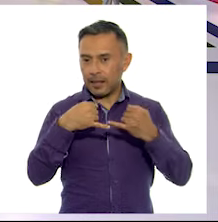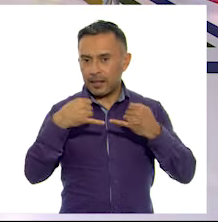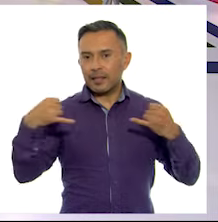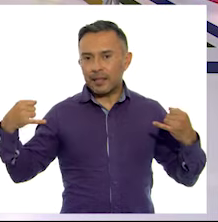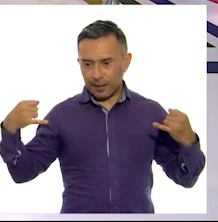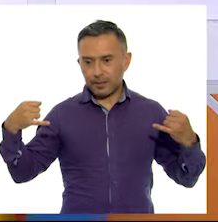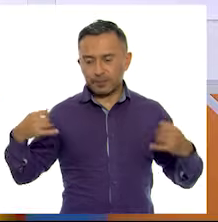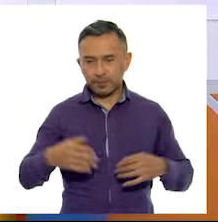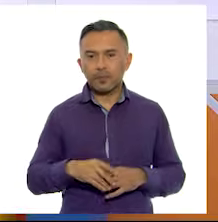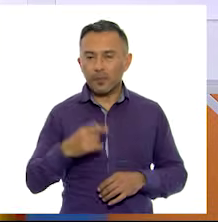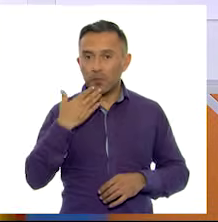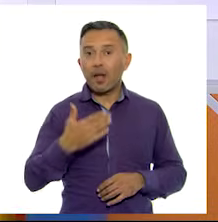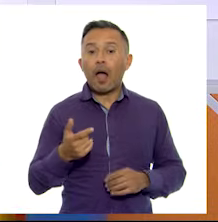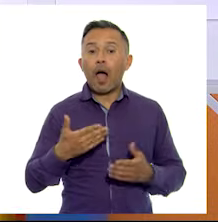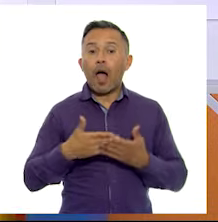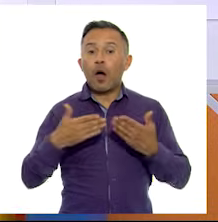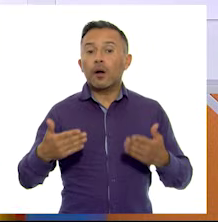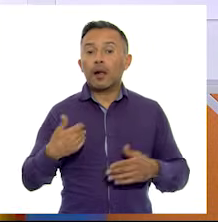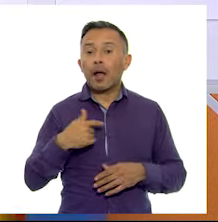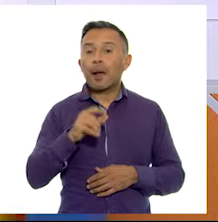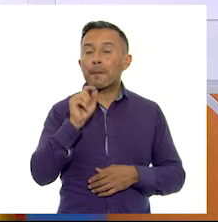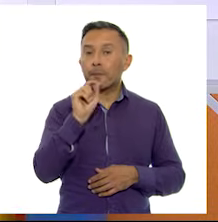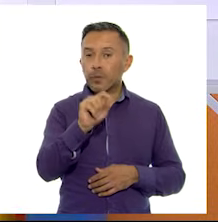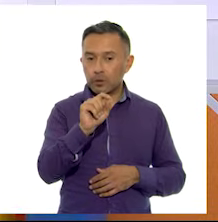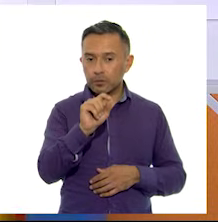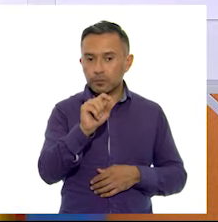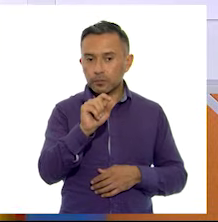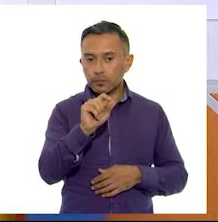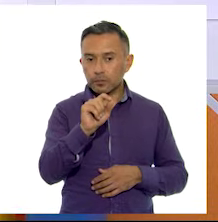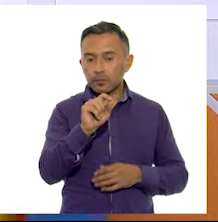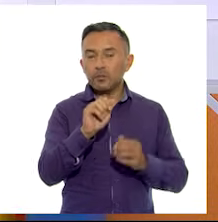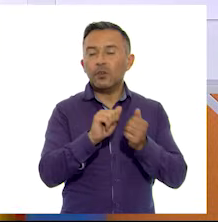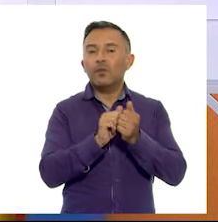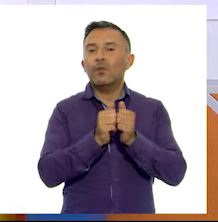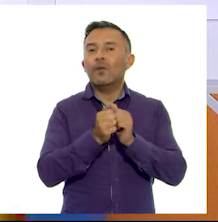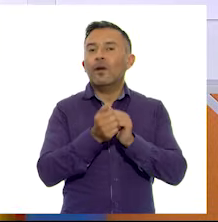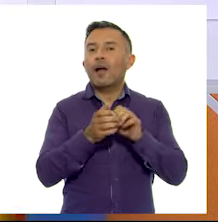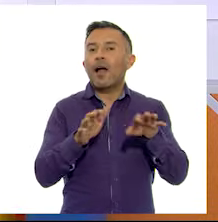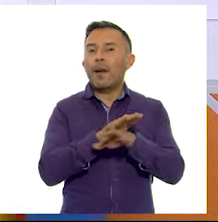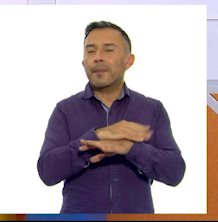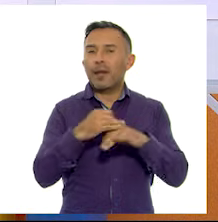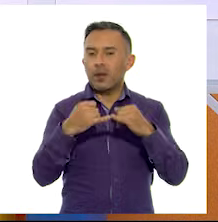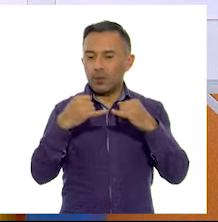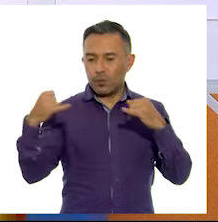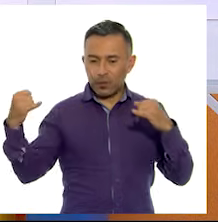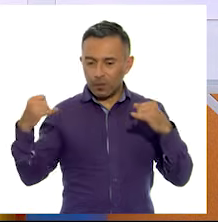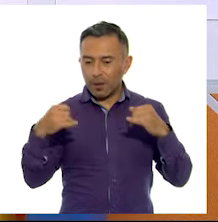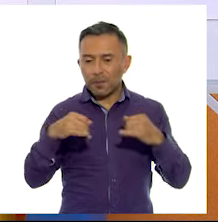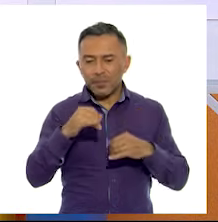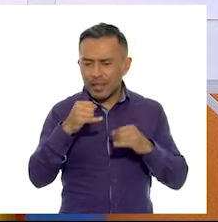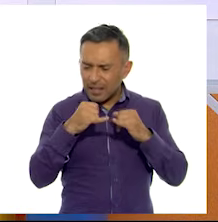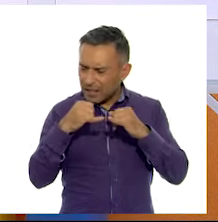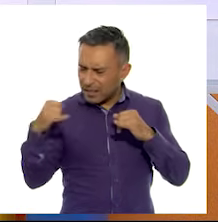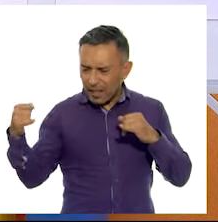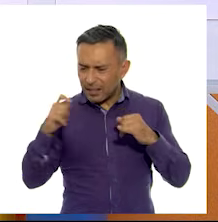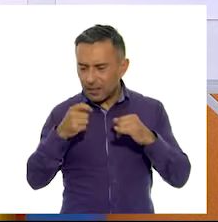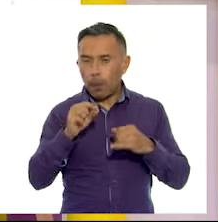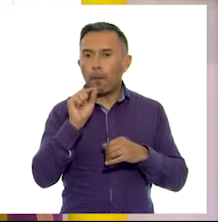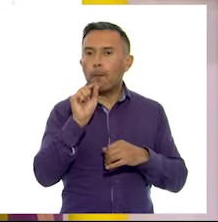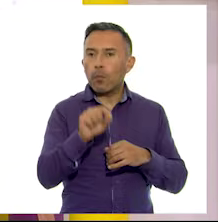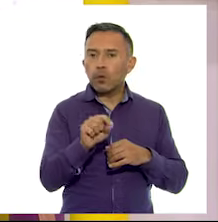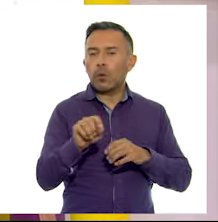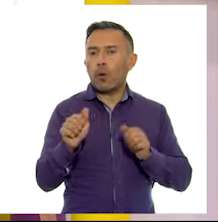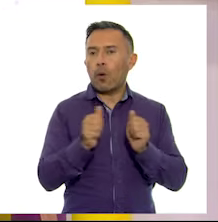Mm. Entonces, ahora los puntos se convierten en líneas. Las líneas son un punto en movimiento. ¡Qué bonito! Entonces,